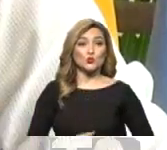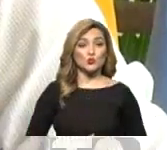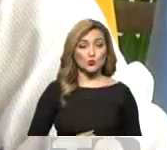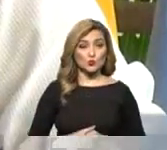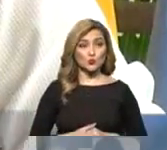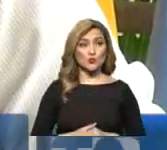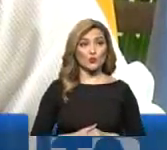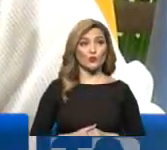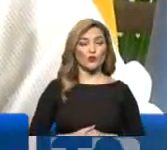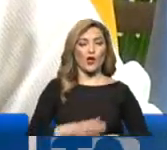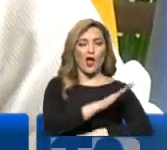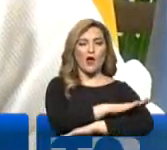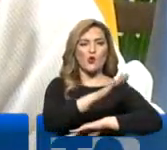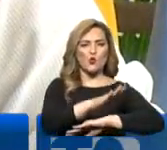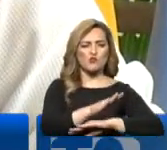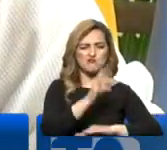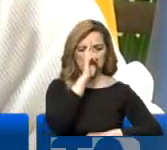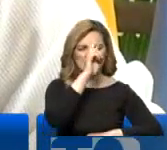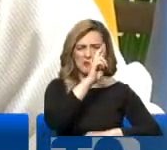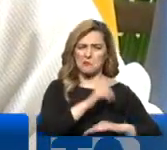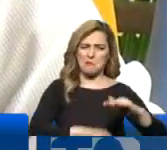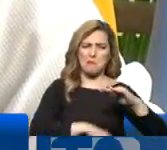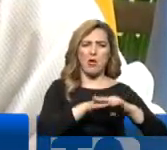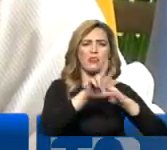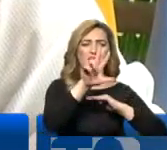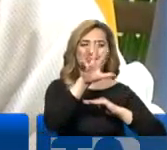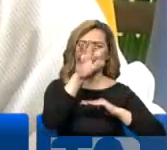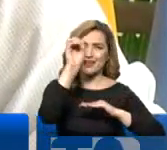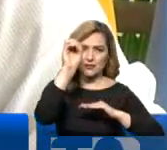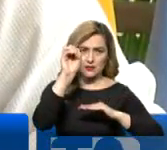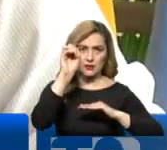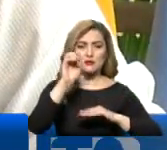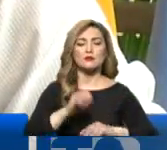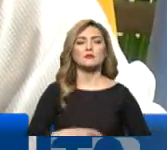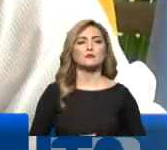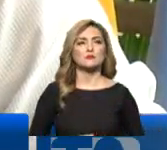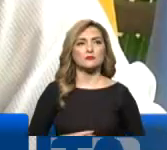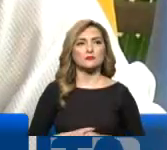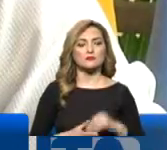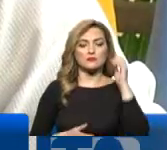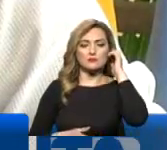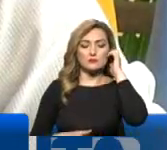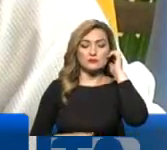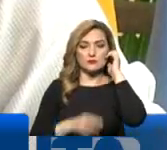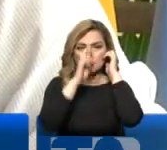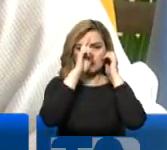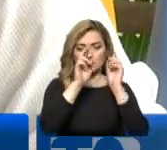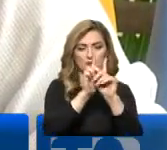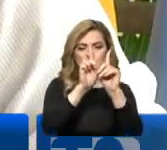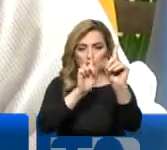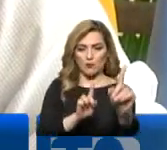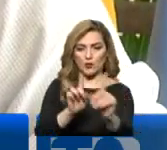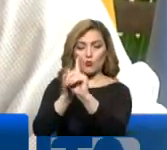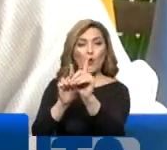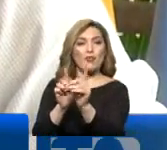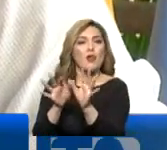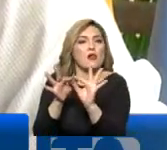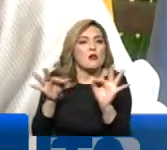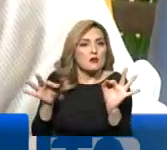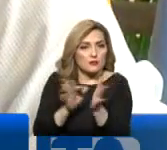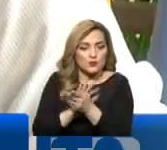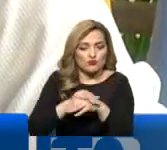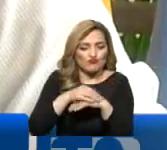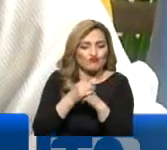respetando el número de alumnos, que en ninguno de los casos será más de 30 en toda la escuela, respetando distanciamiento, normas de higiene, se pueda en los